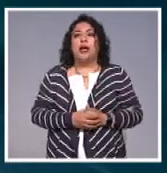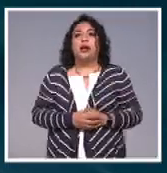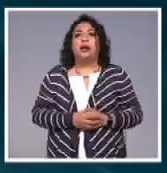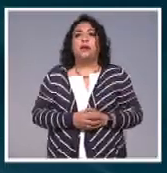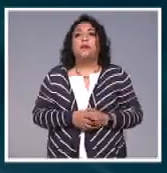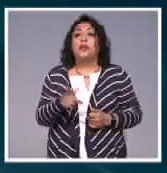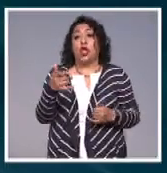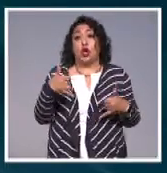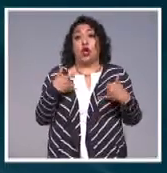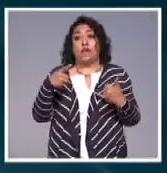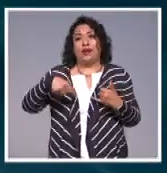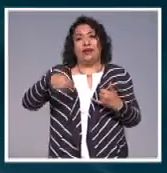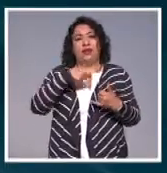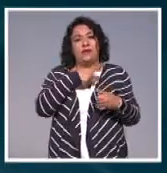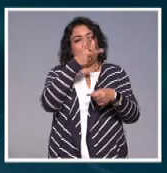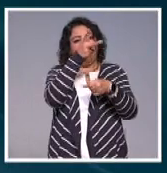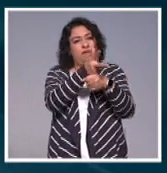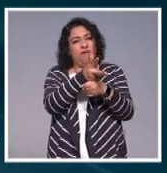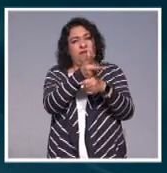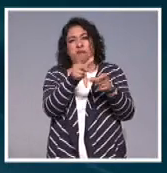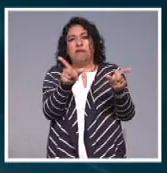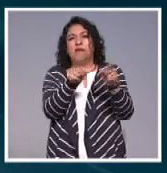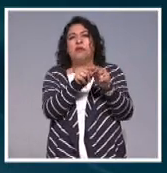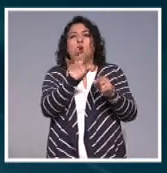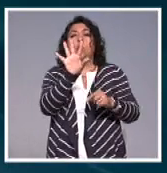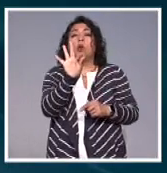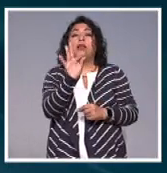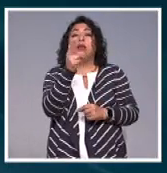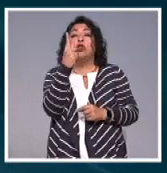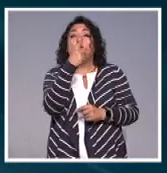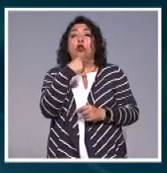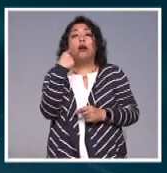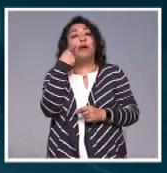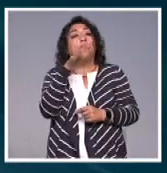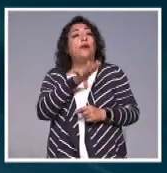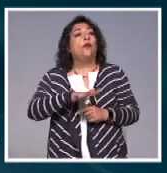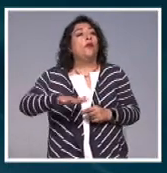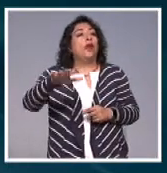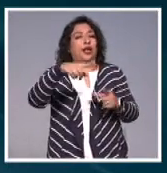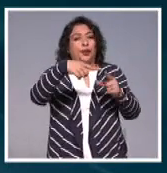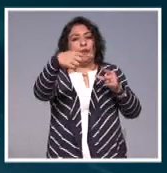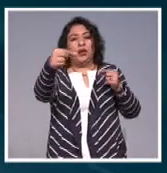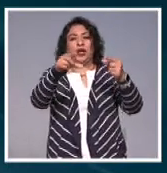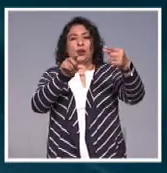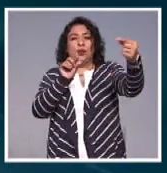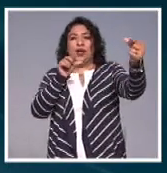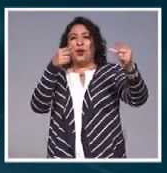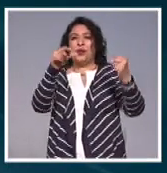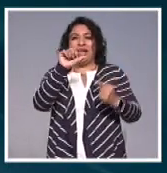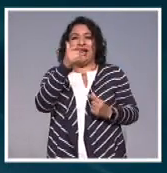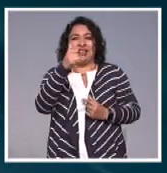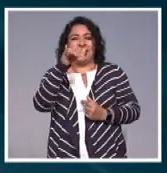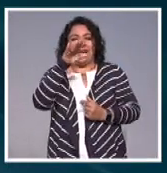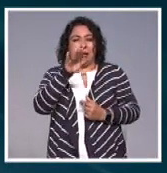Los chavos tendrán que grabar un cortometraje en 48 horas en el paisaje agavero,